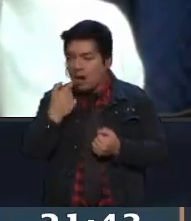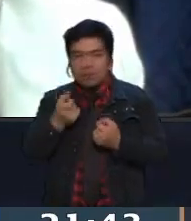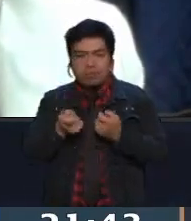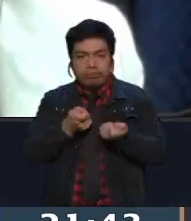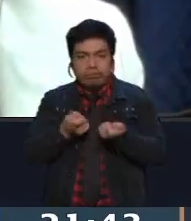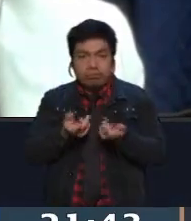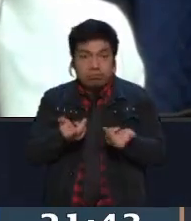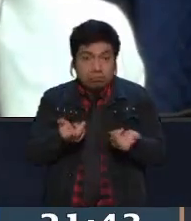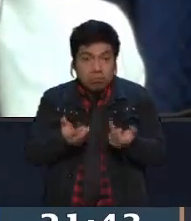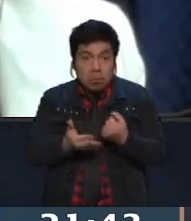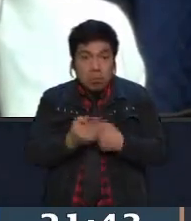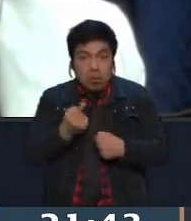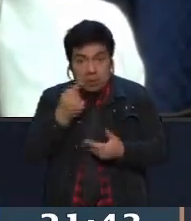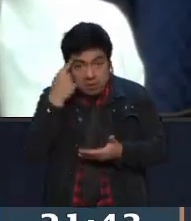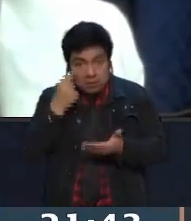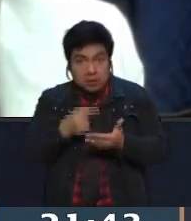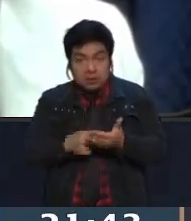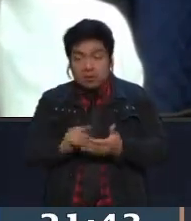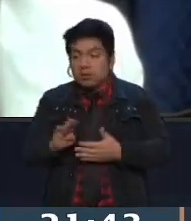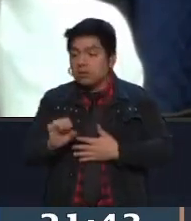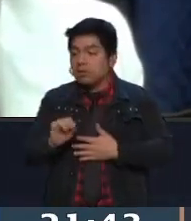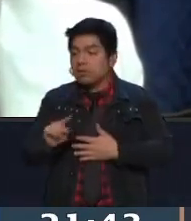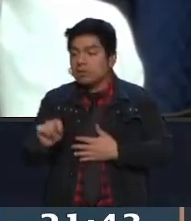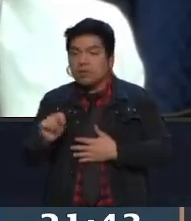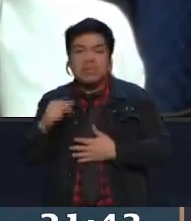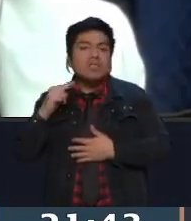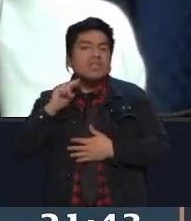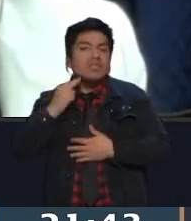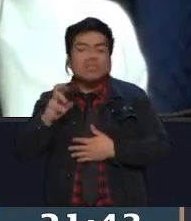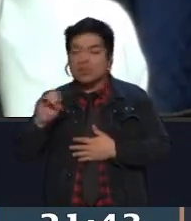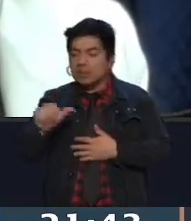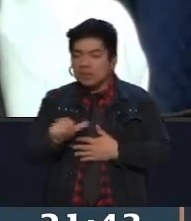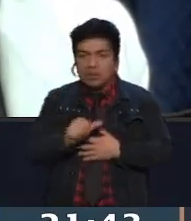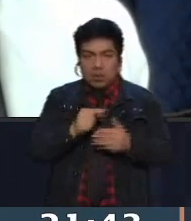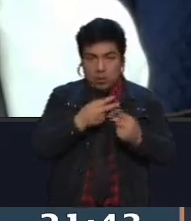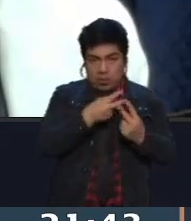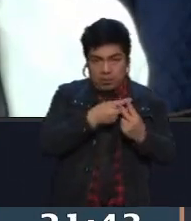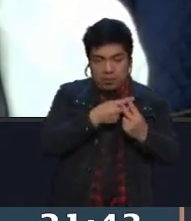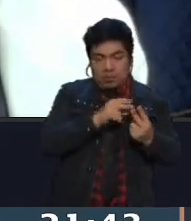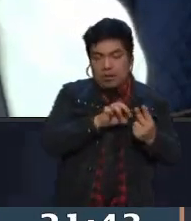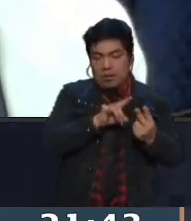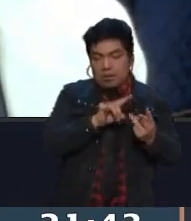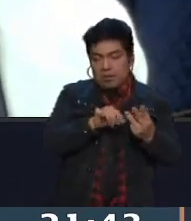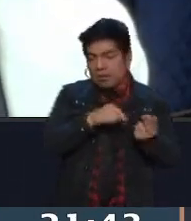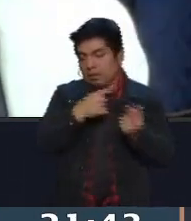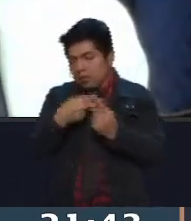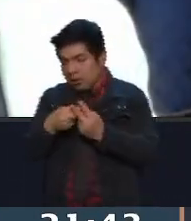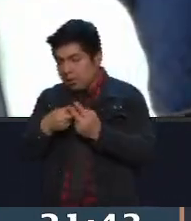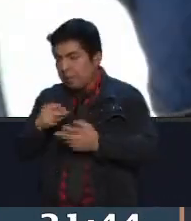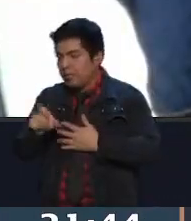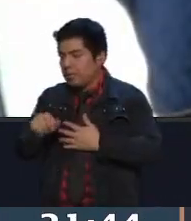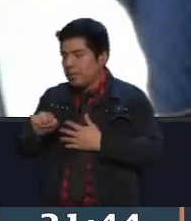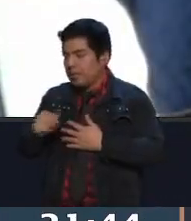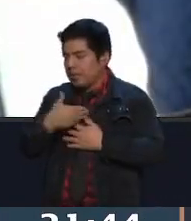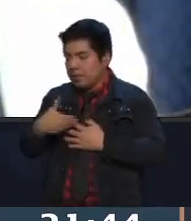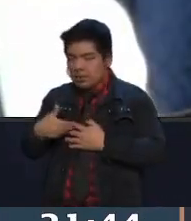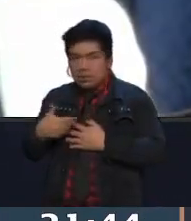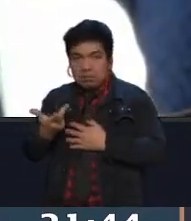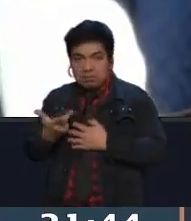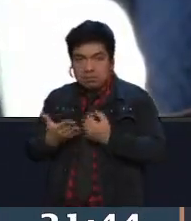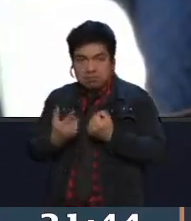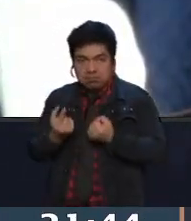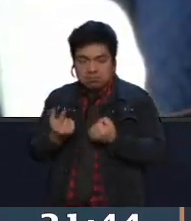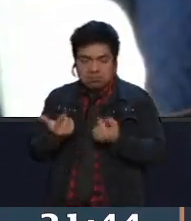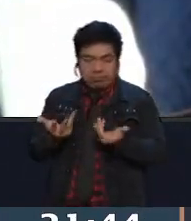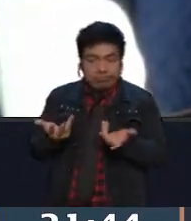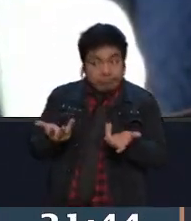redes digitales a través del uso de bots, precisamente con estos dos hashtags, narcopresidente y Xochitl Gálvez presidenta? Bueno, parece